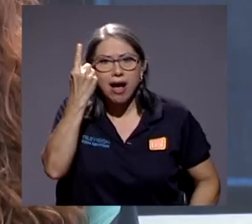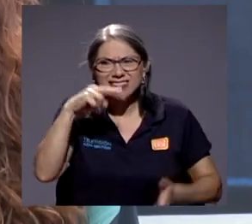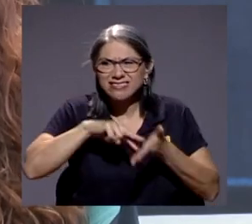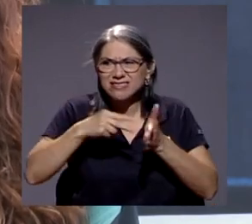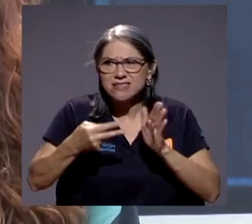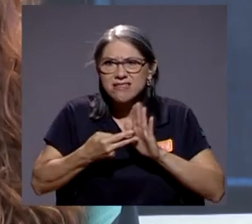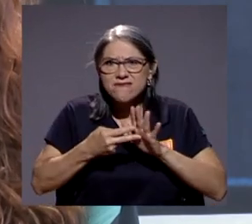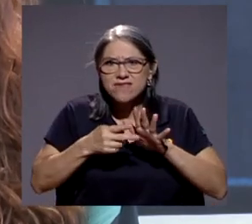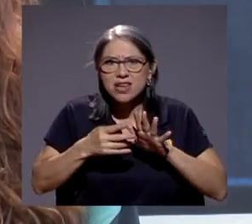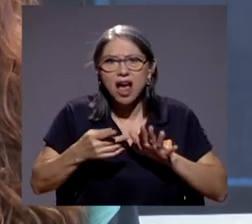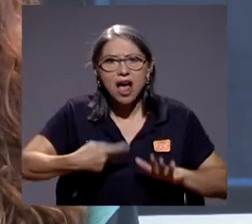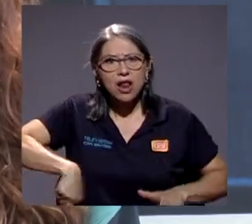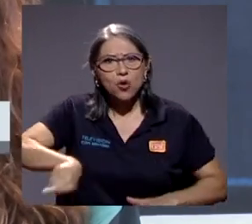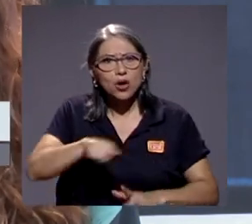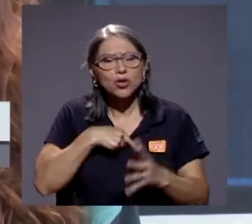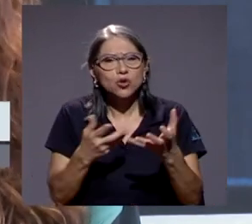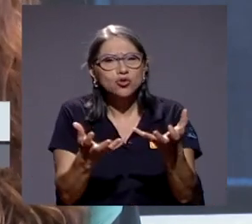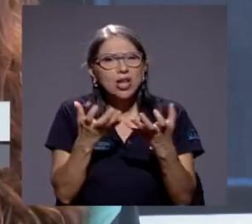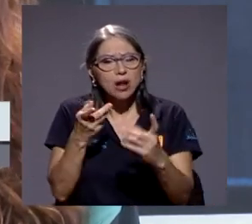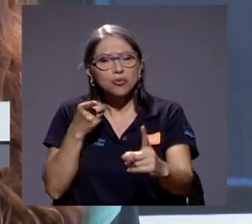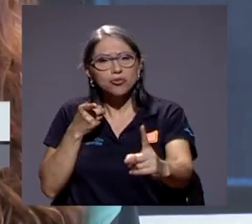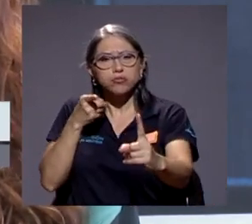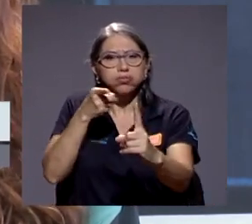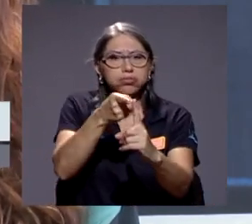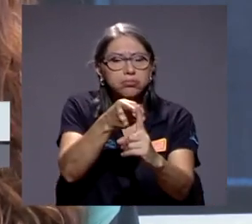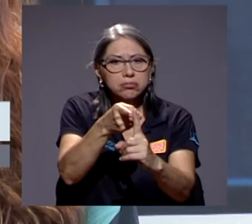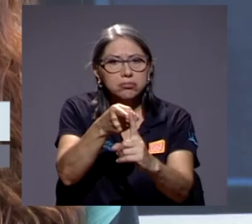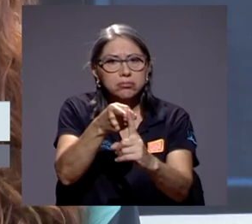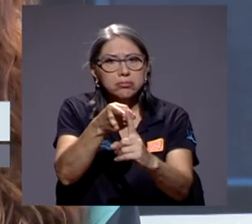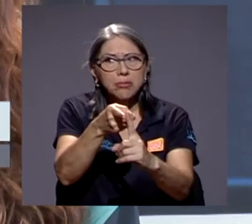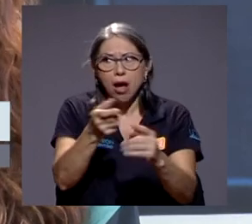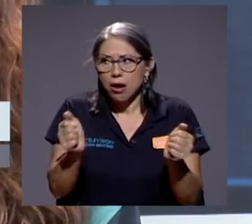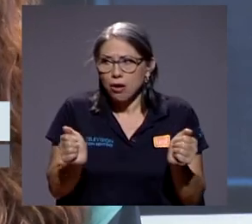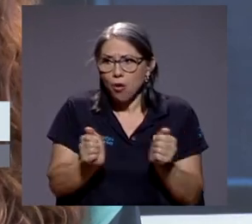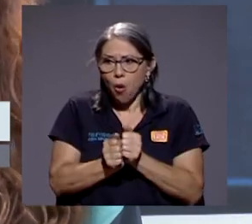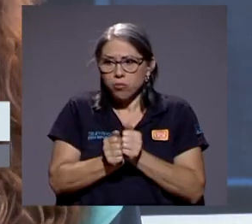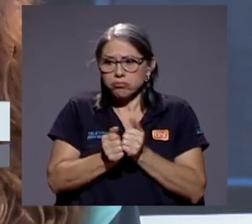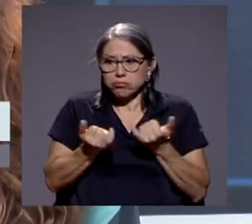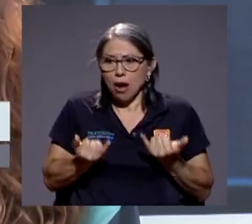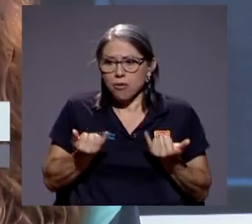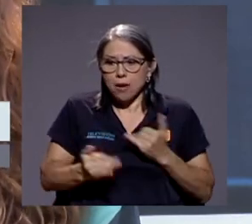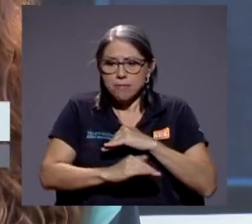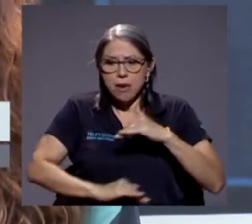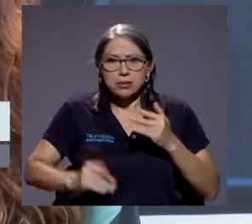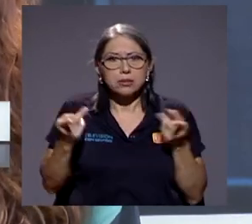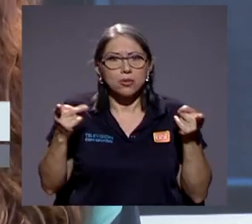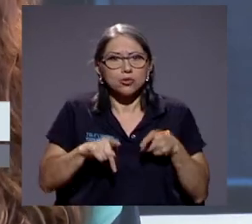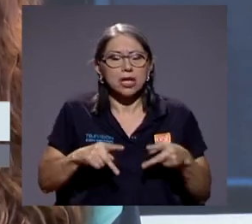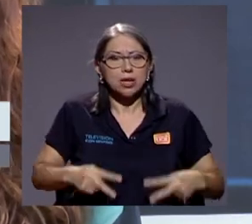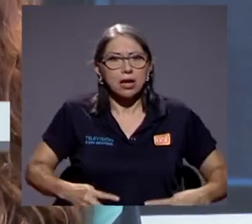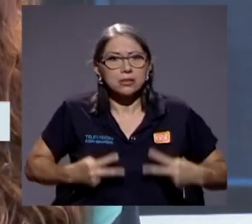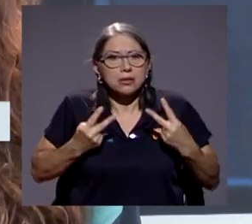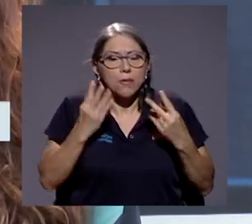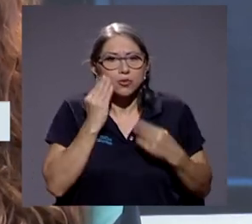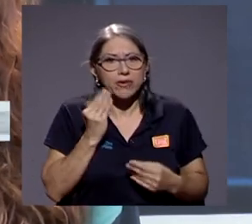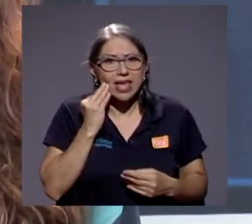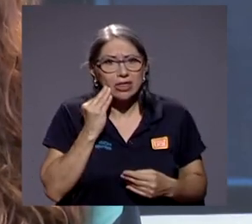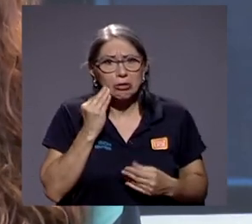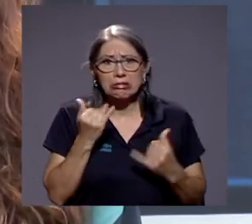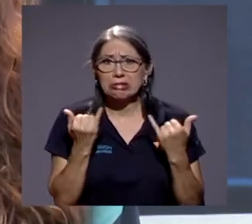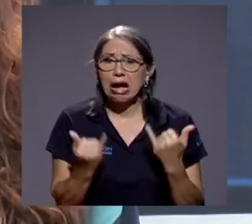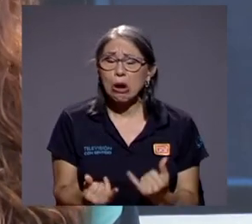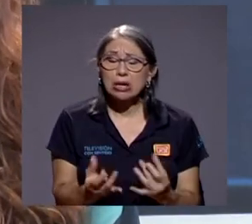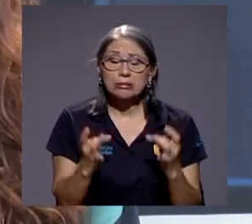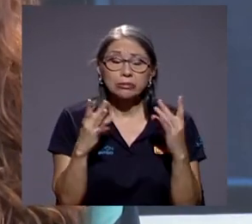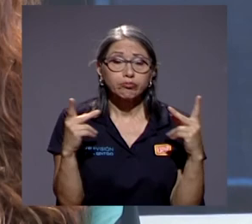que estamos buscando a partir de la circunstancia que estamos viviendo tocamos fondo o sea realmente dentro de